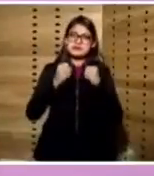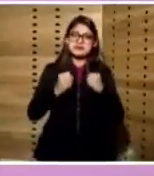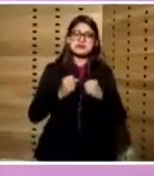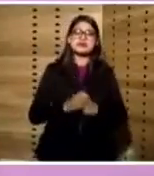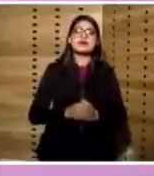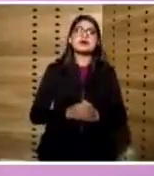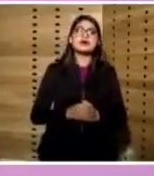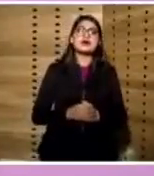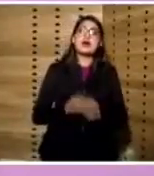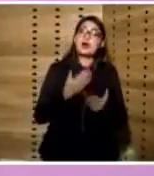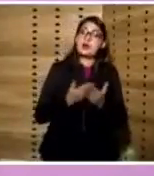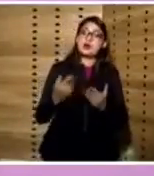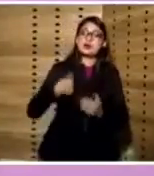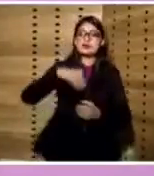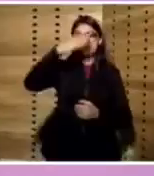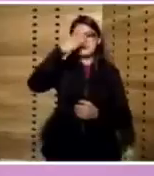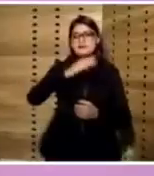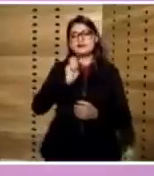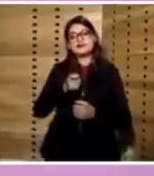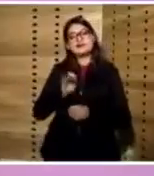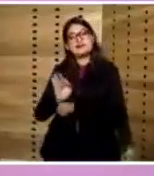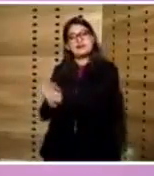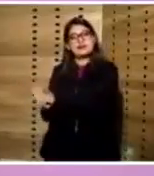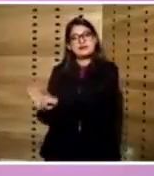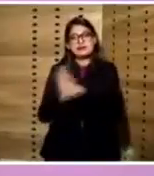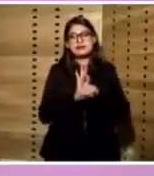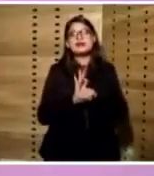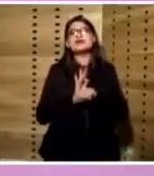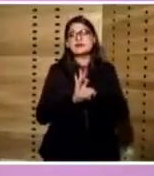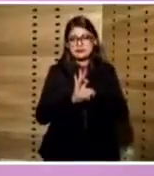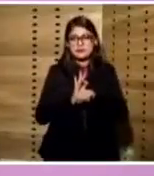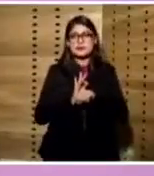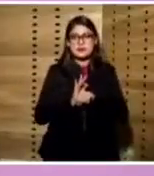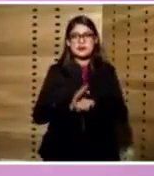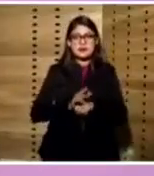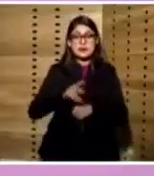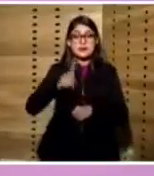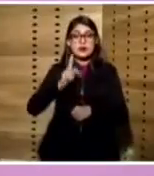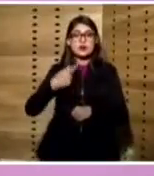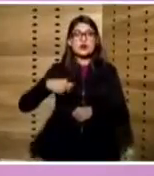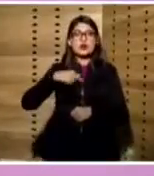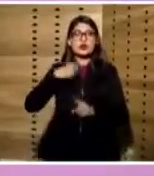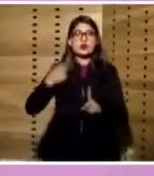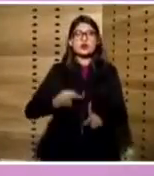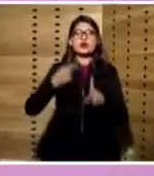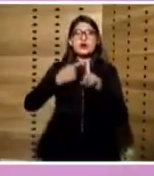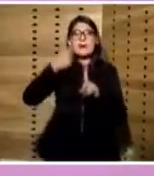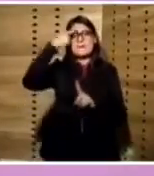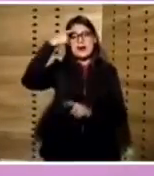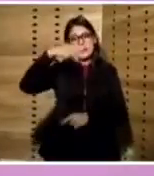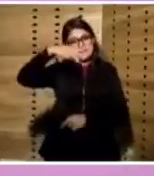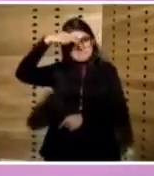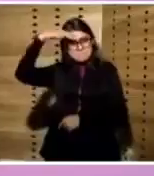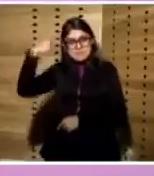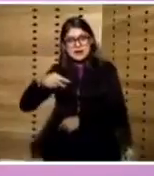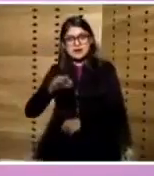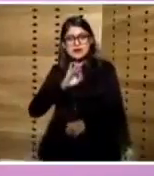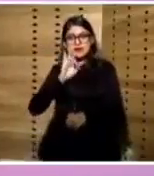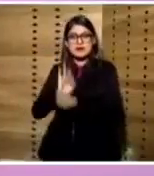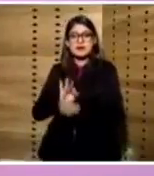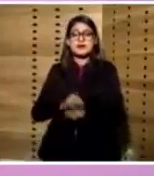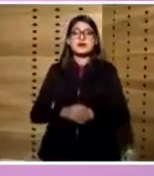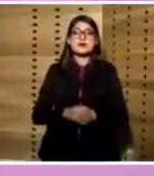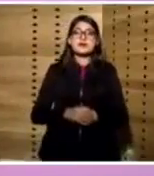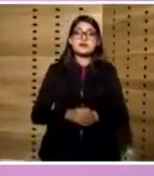que el beneficio es mutuo, pero lo más valioso es que lo hacemos en favor de México.